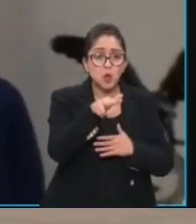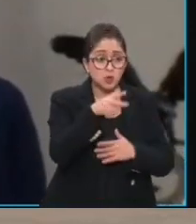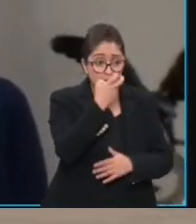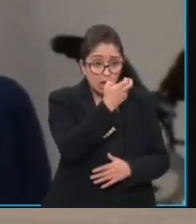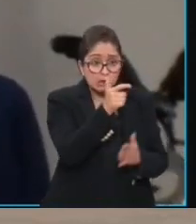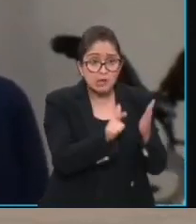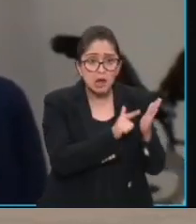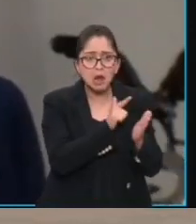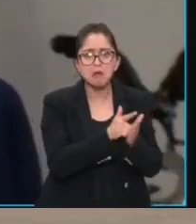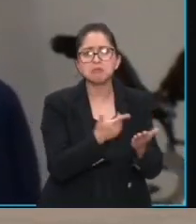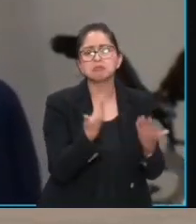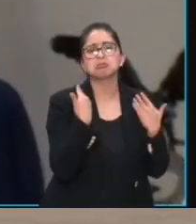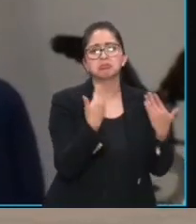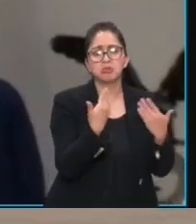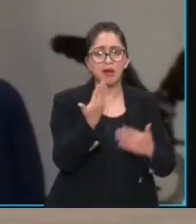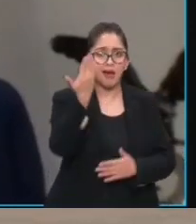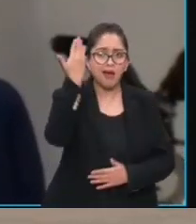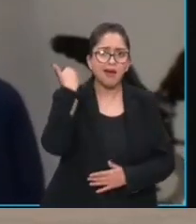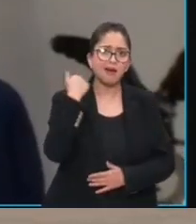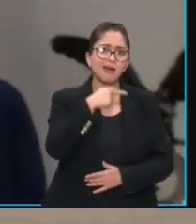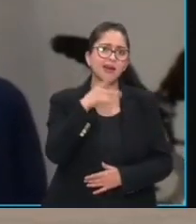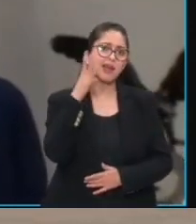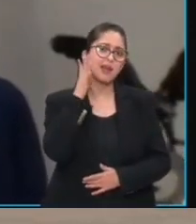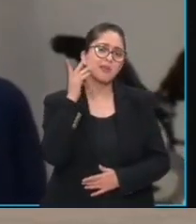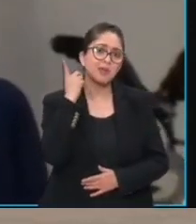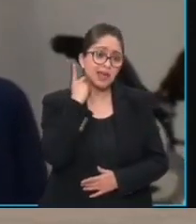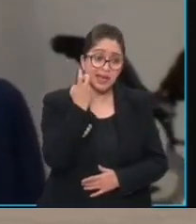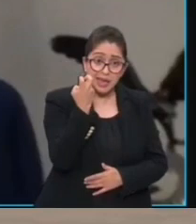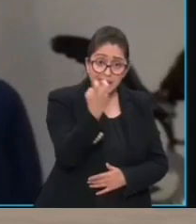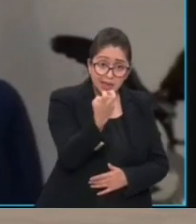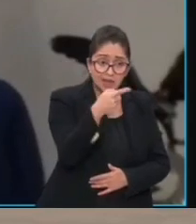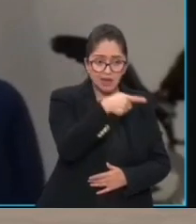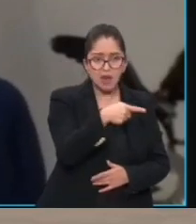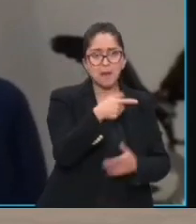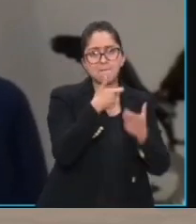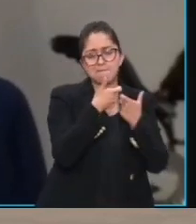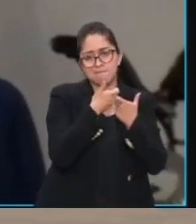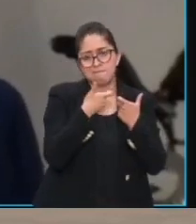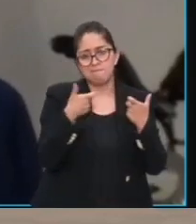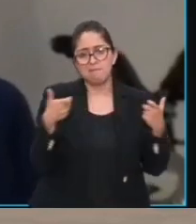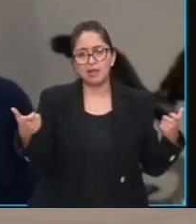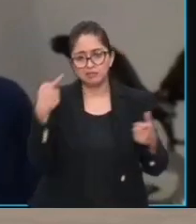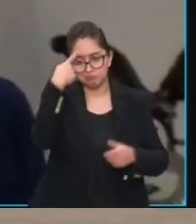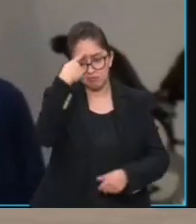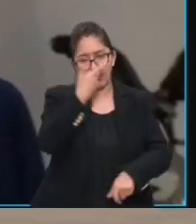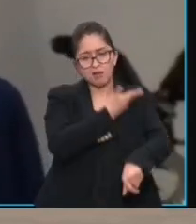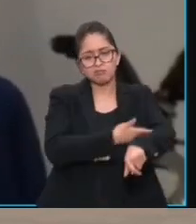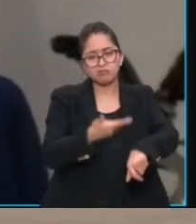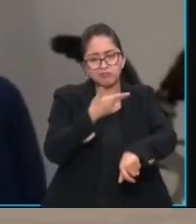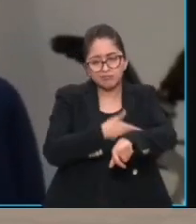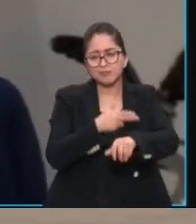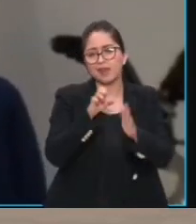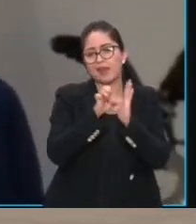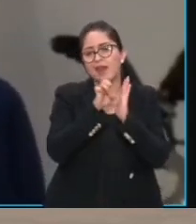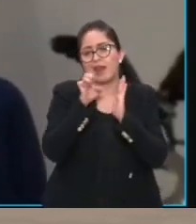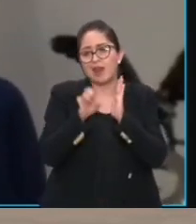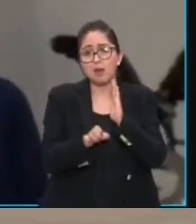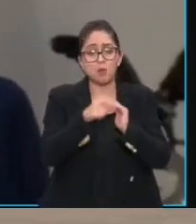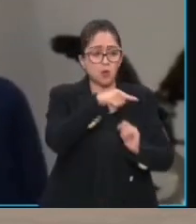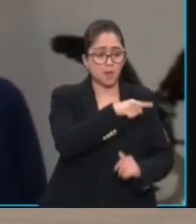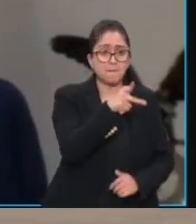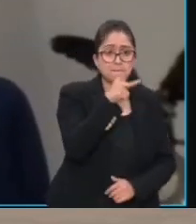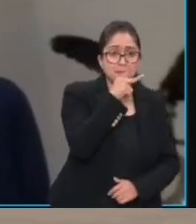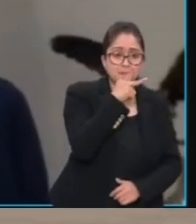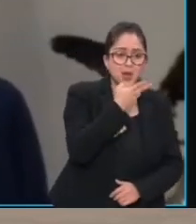incompleta, y en la Cámara estamos aprobando para que se amplíe, un poco más este mecanismo, que no serviría si el padre está fumando